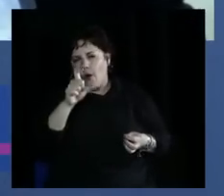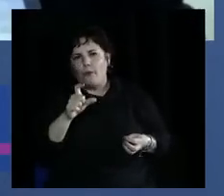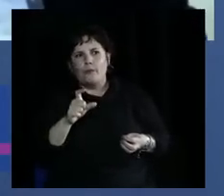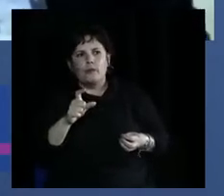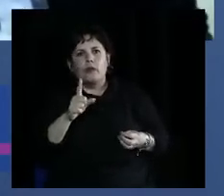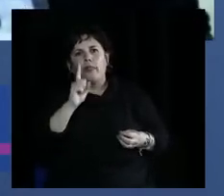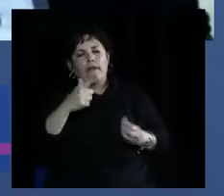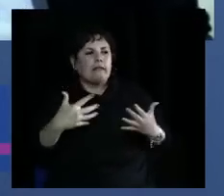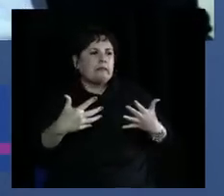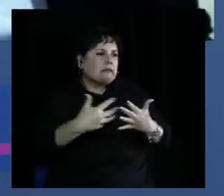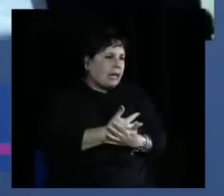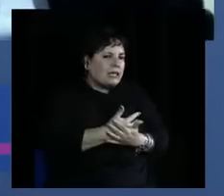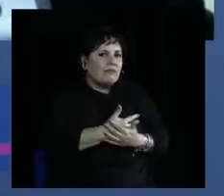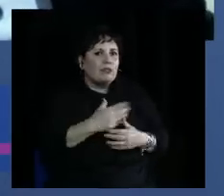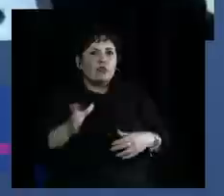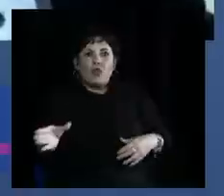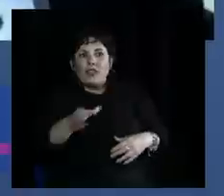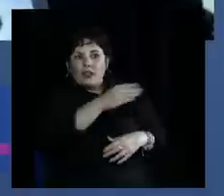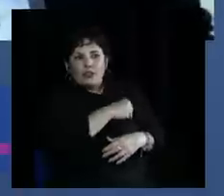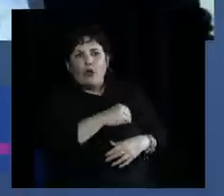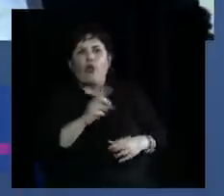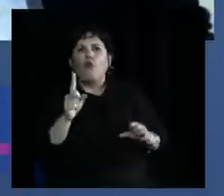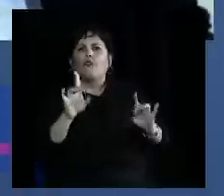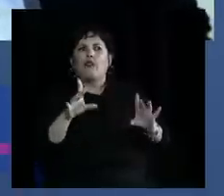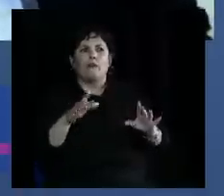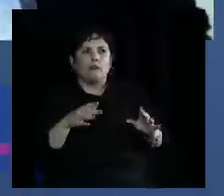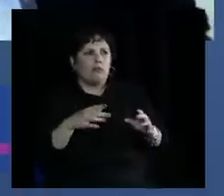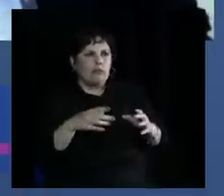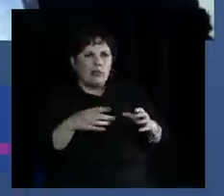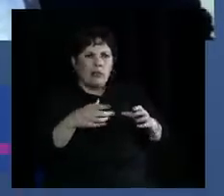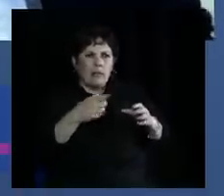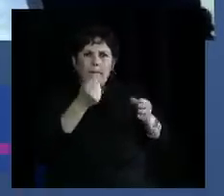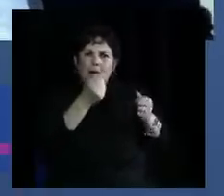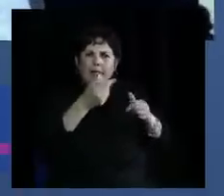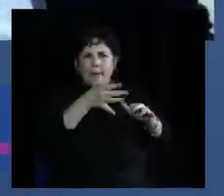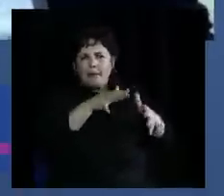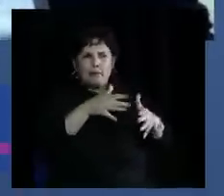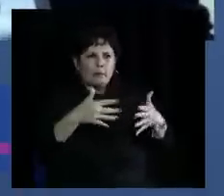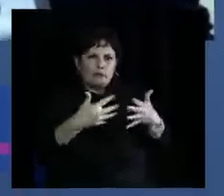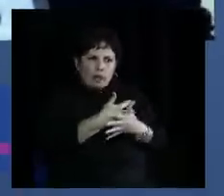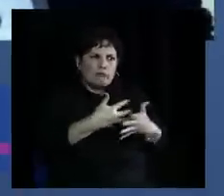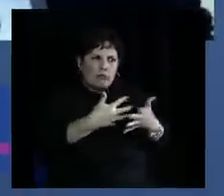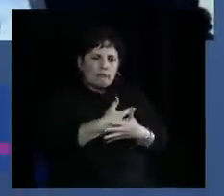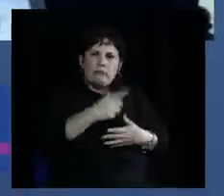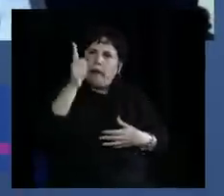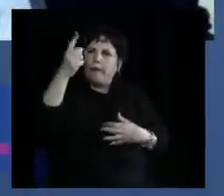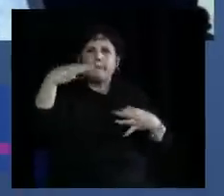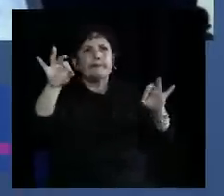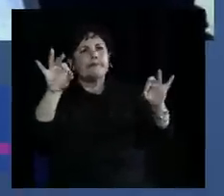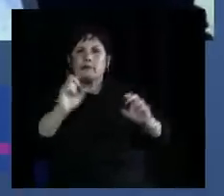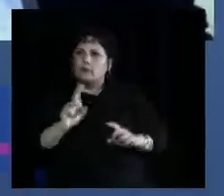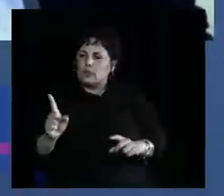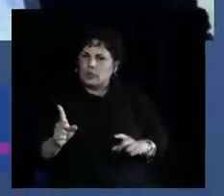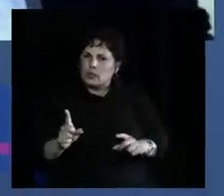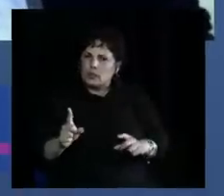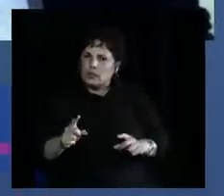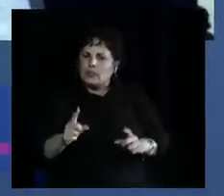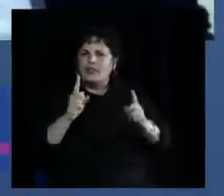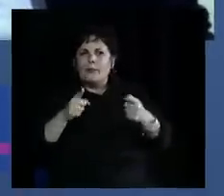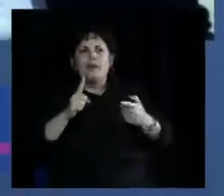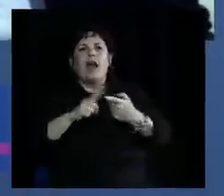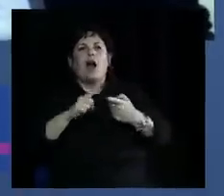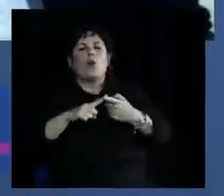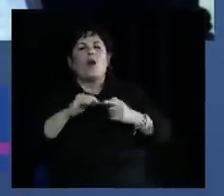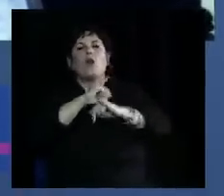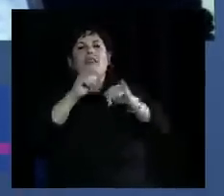hay sacrificios de todo el mundo y no solamente de las capas medias y los pobres, también implementando el Acuerdo de Paz